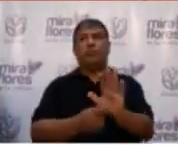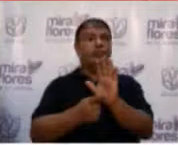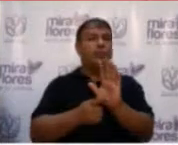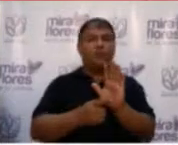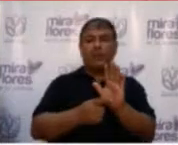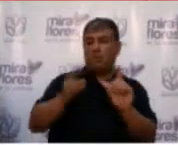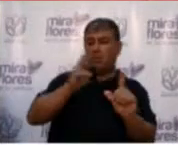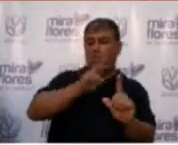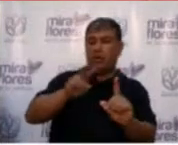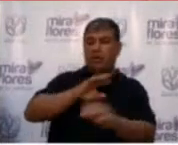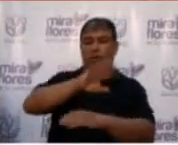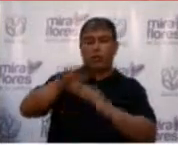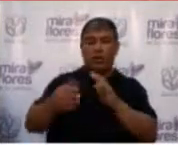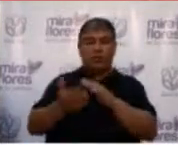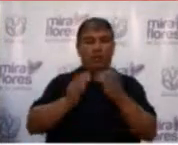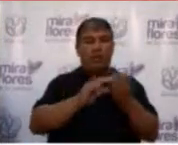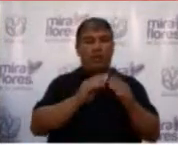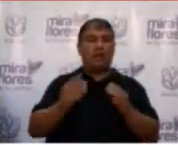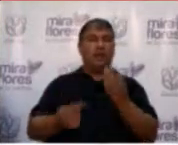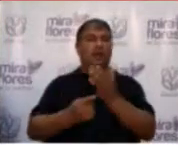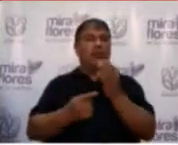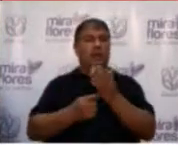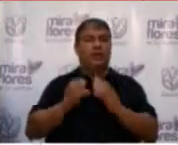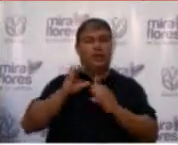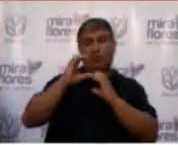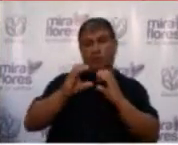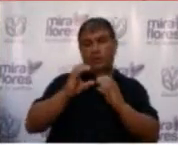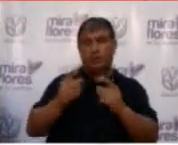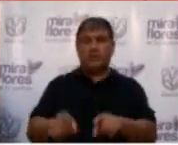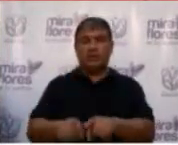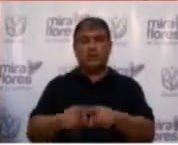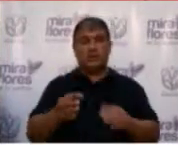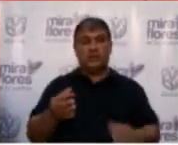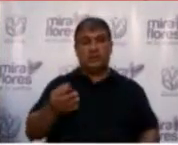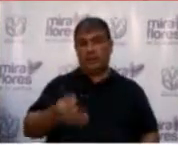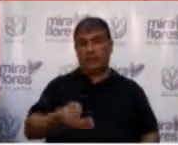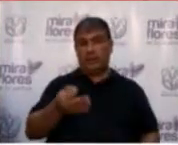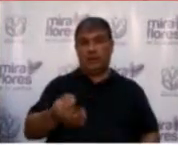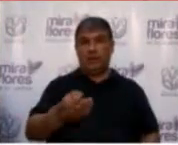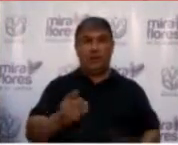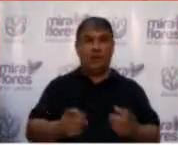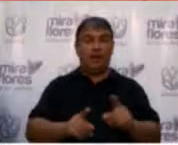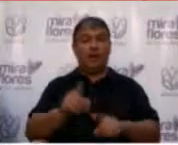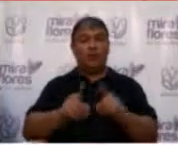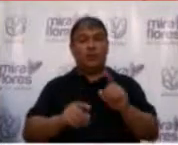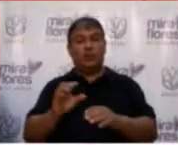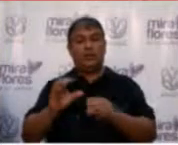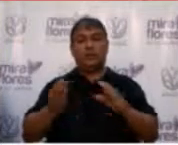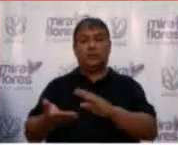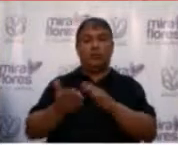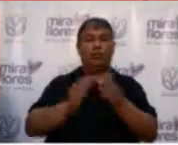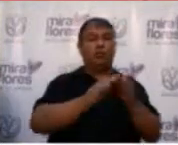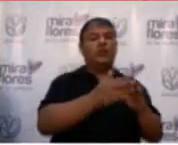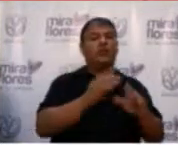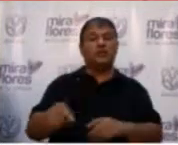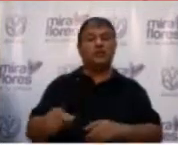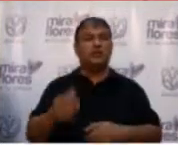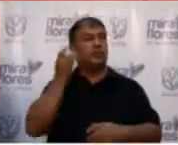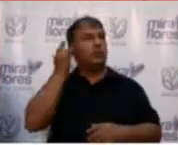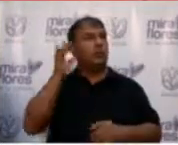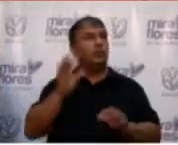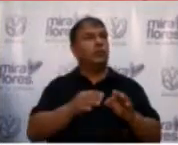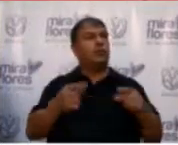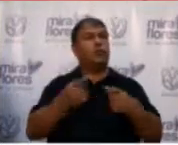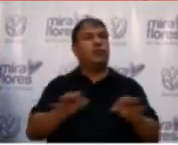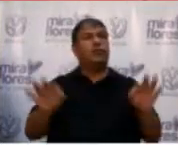las comunidades de tecnología, de la información y las comunicaciones. De hecho, hay algunas comunidades que suenan